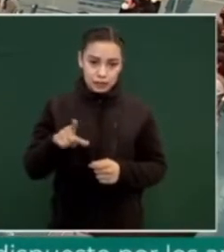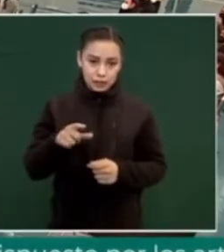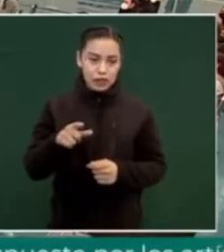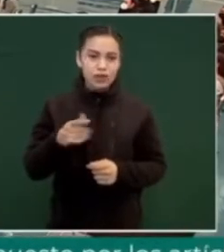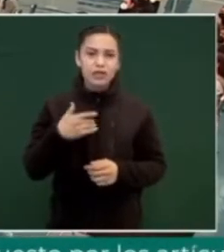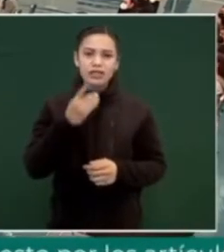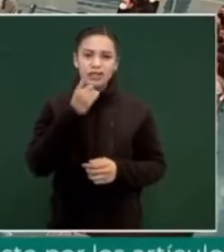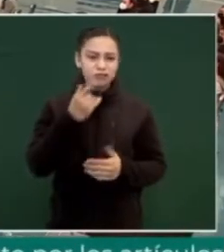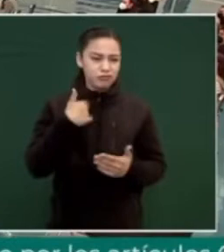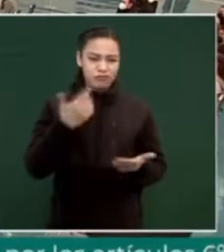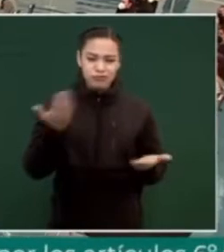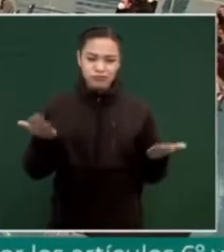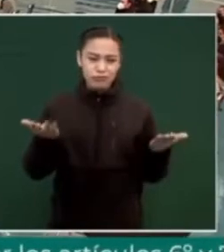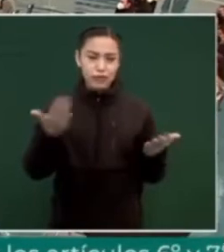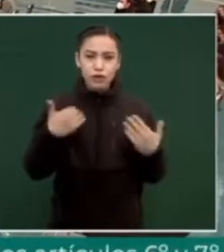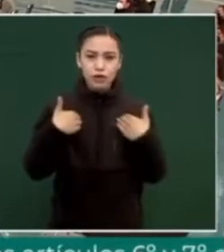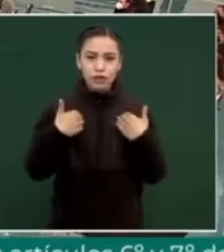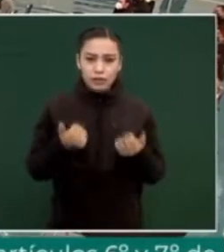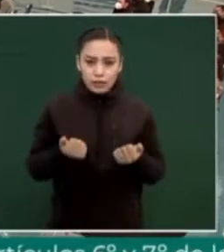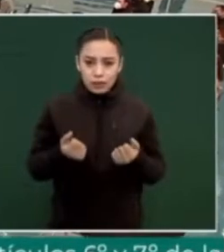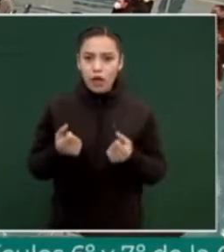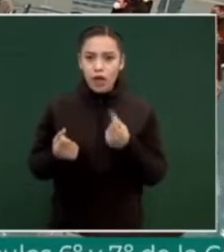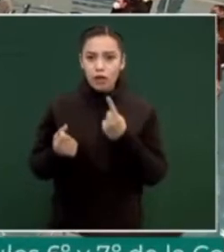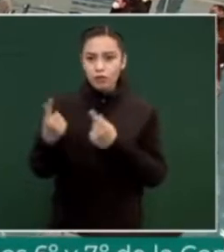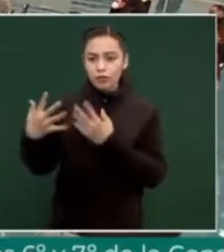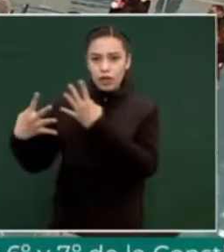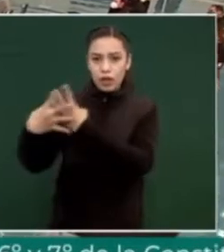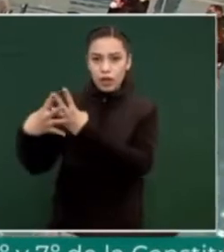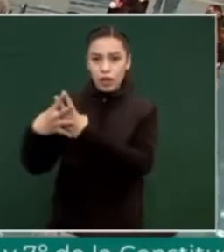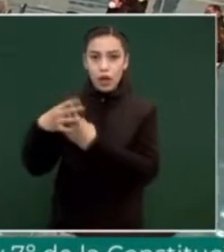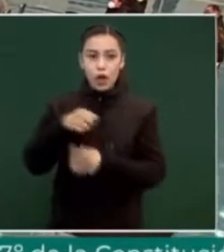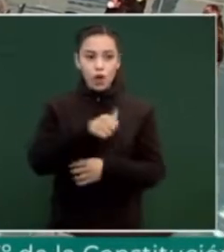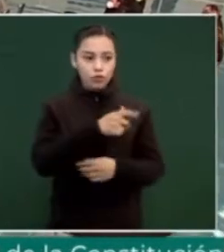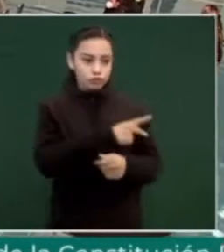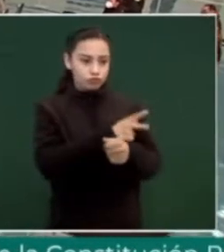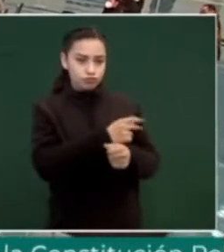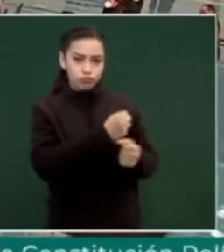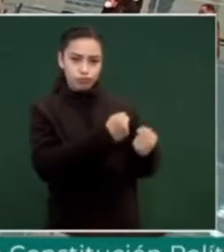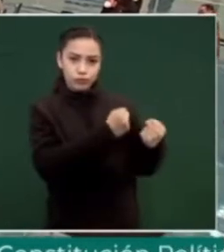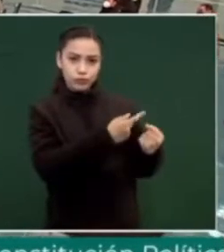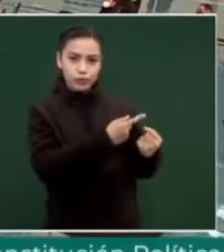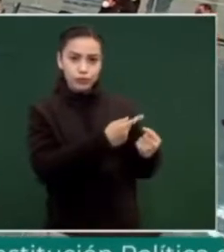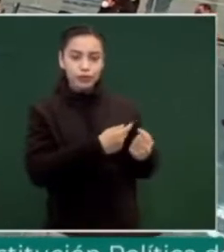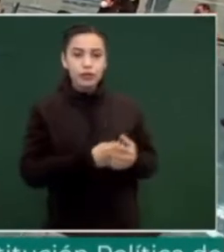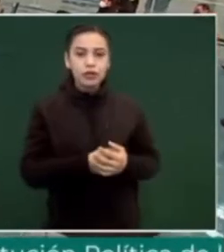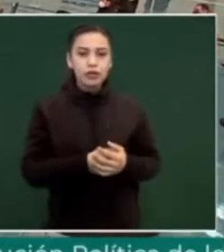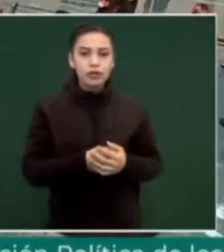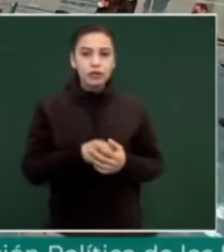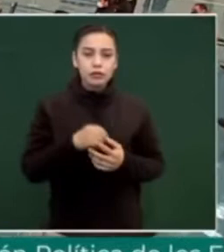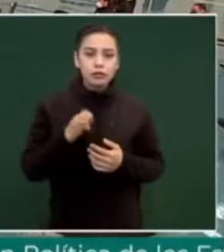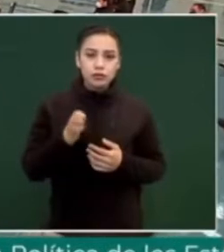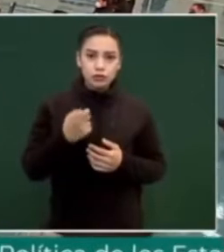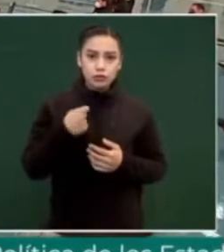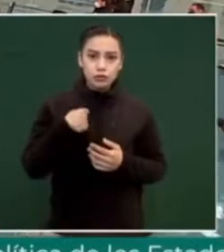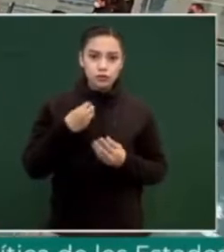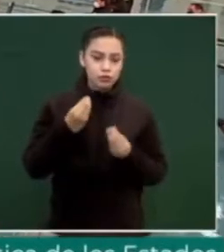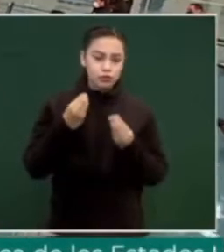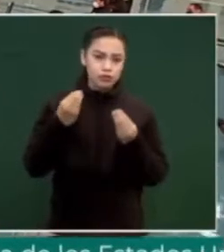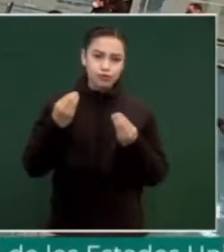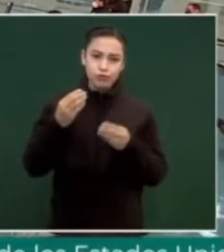otros en el poder entonces cuántas cosas he visto cuántas tradiciones